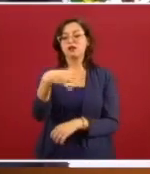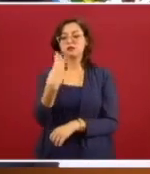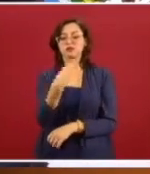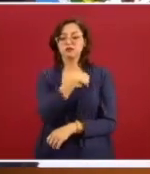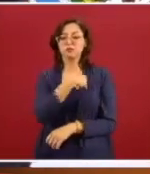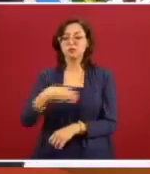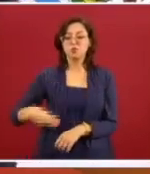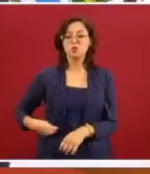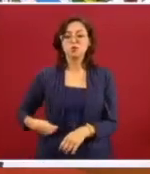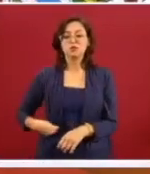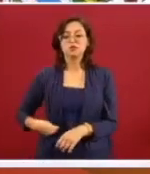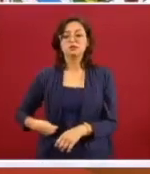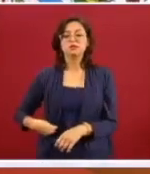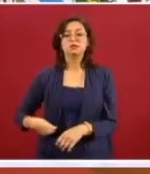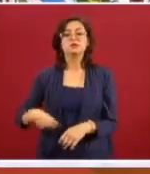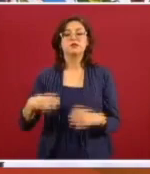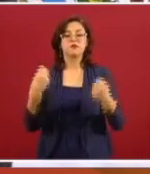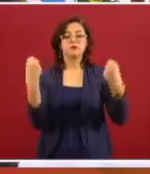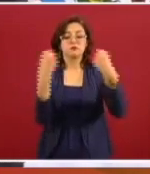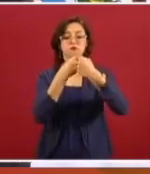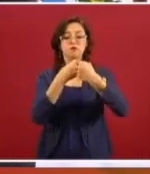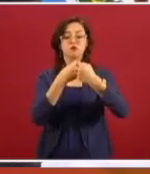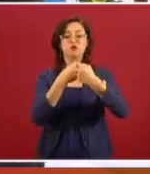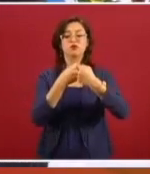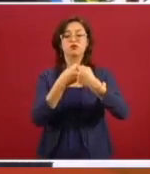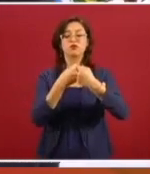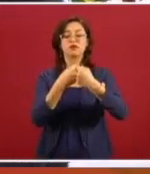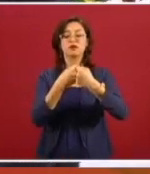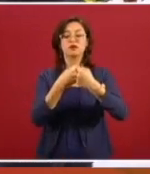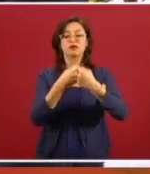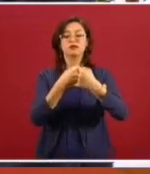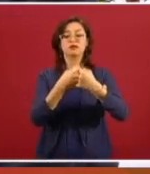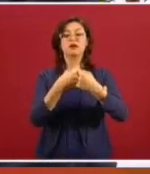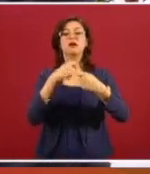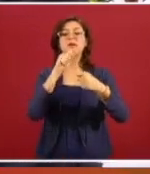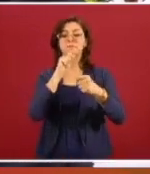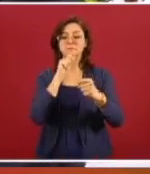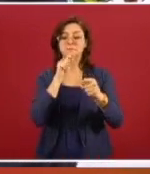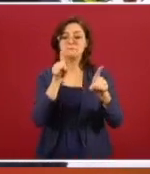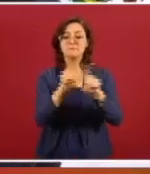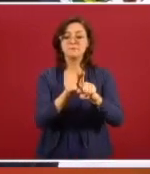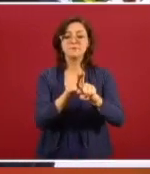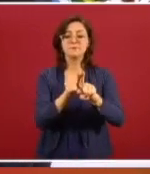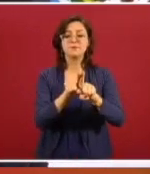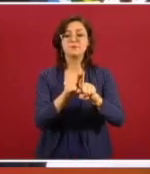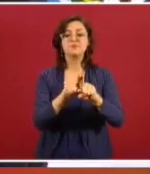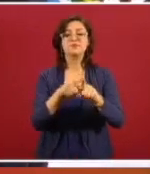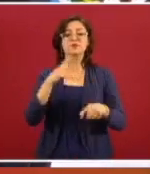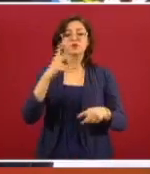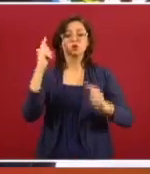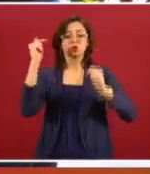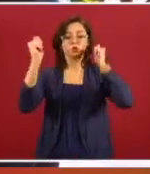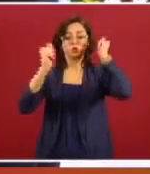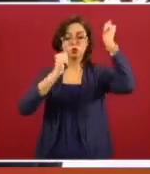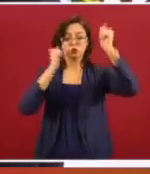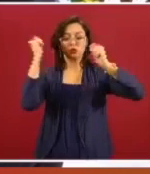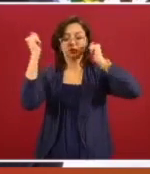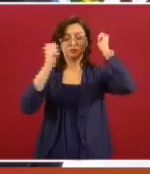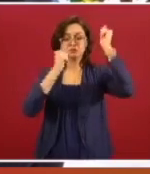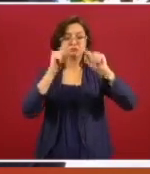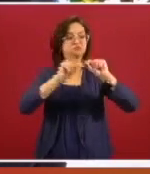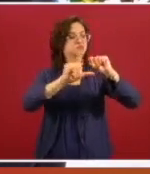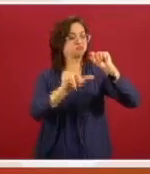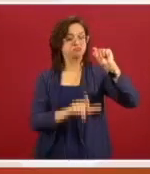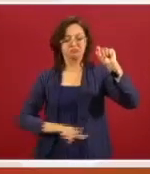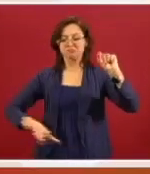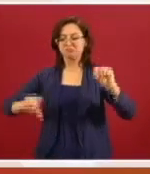municipios, tanto de la frontera como de centros turísticos del